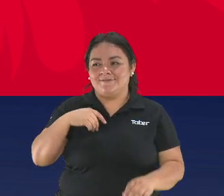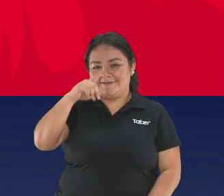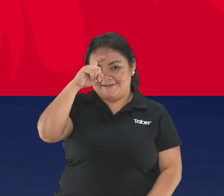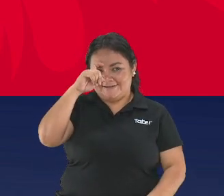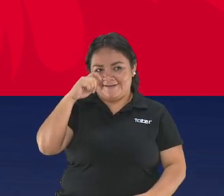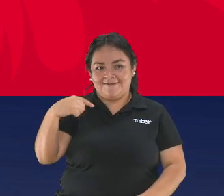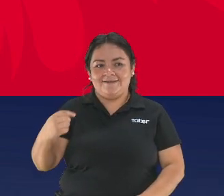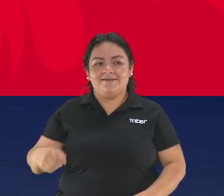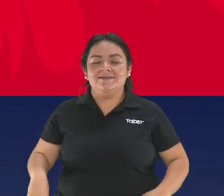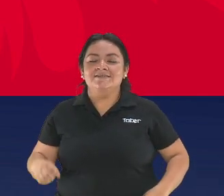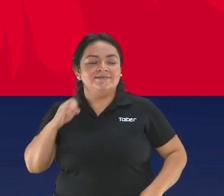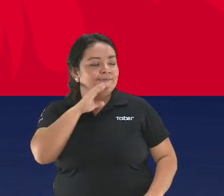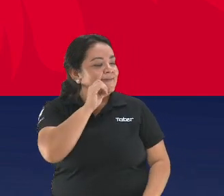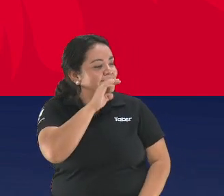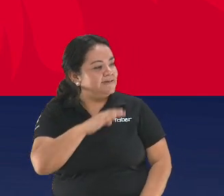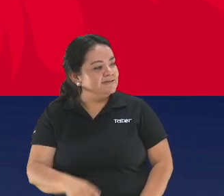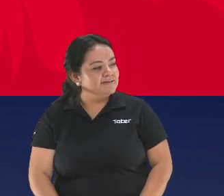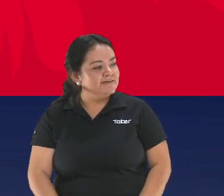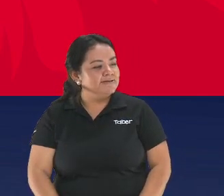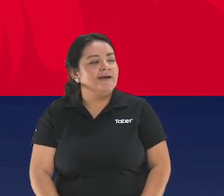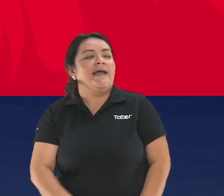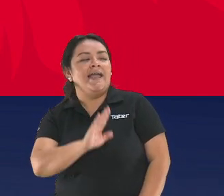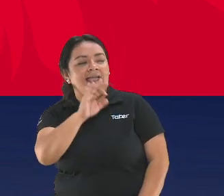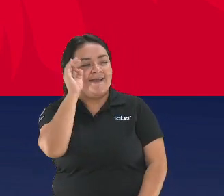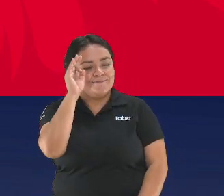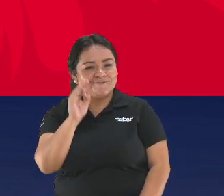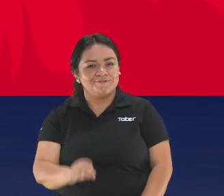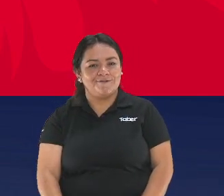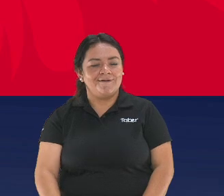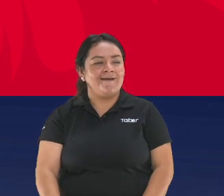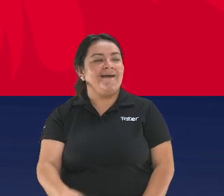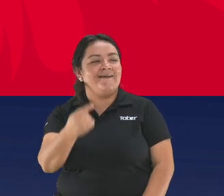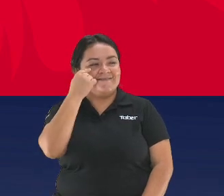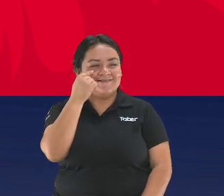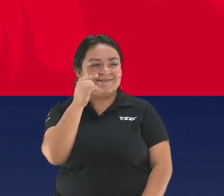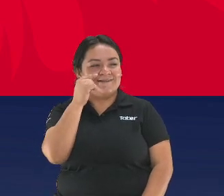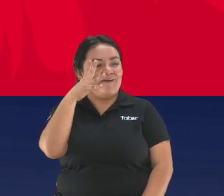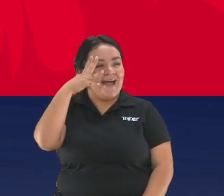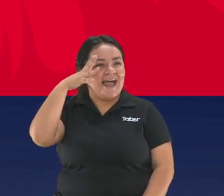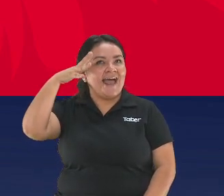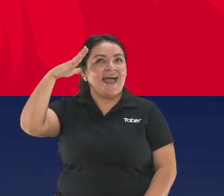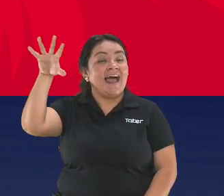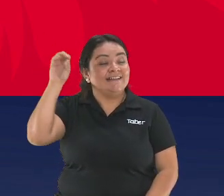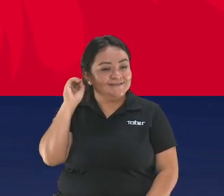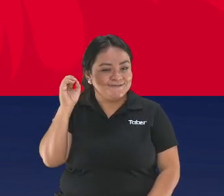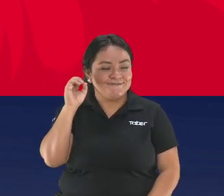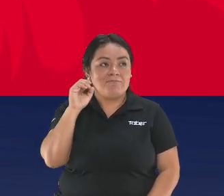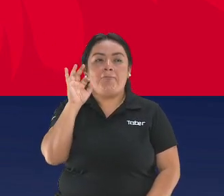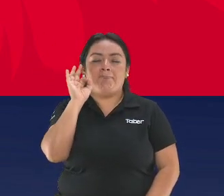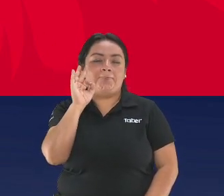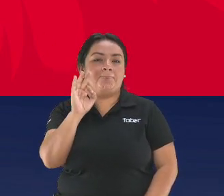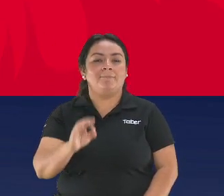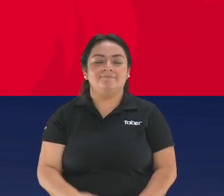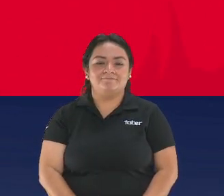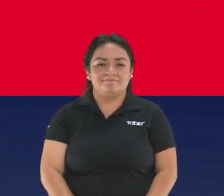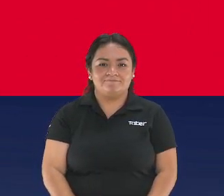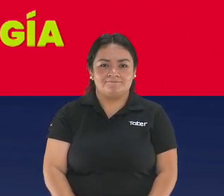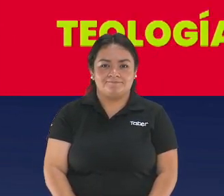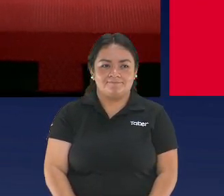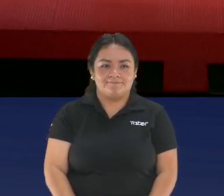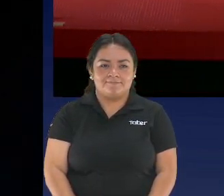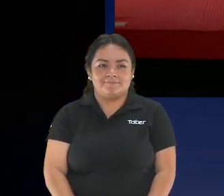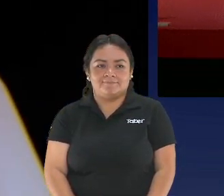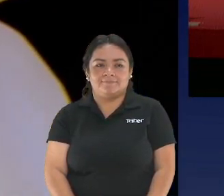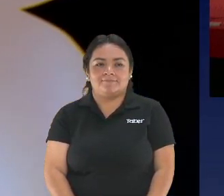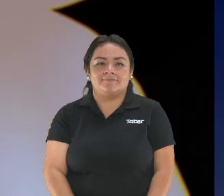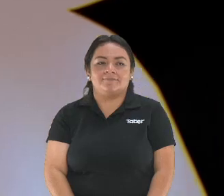siempre se me acerca y me dice el pastor cachi y hueso azul que usted tiene esto sí no me